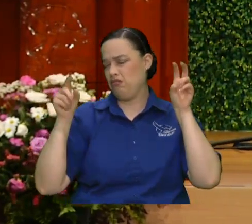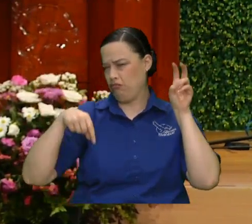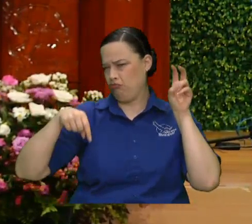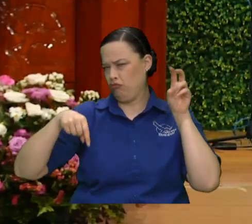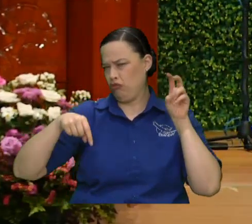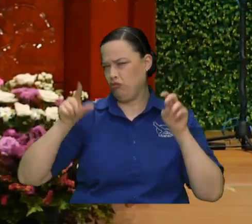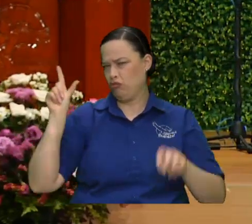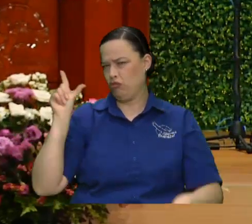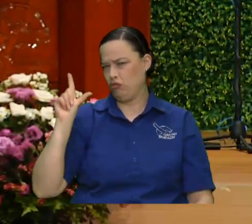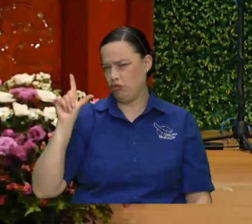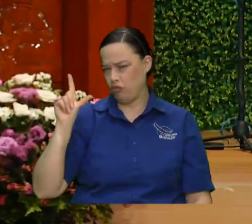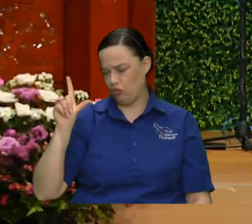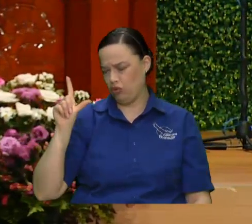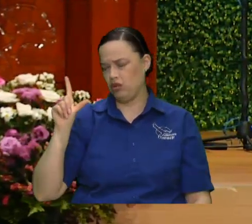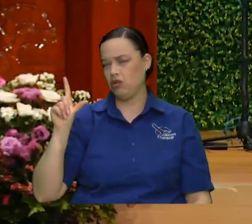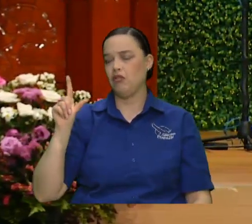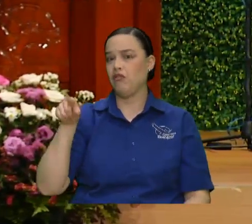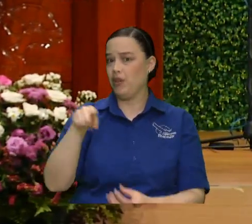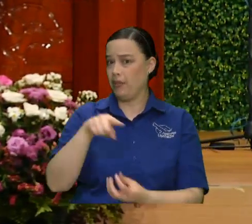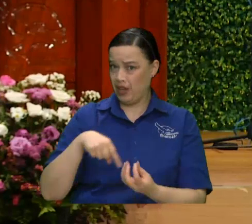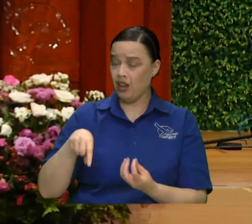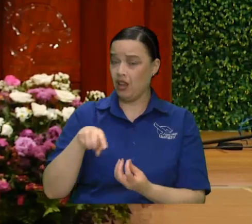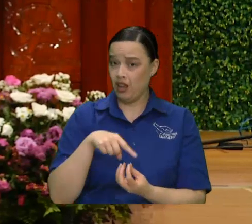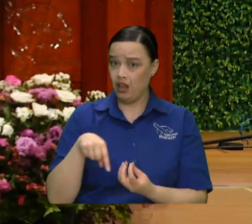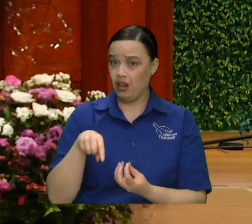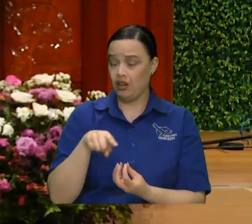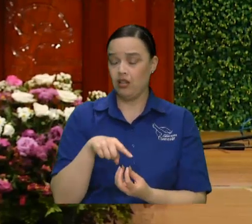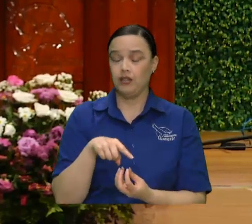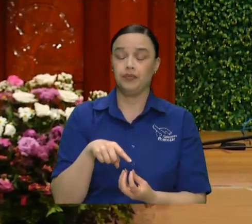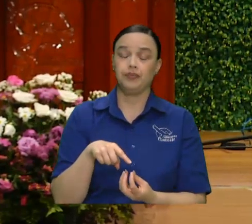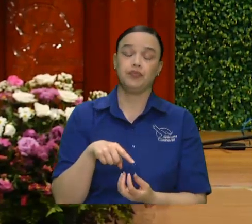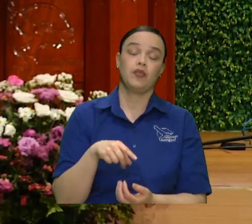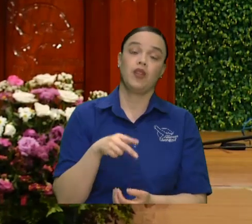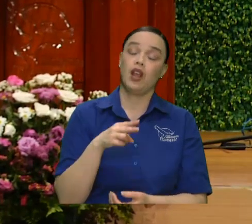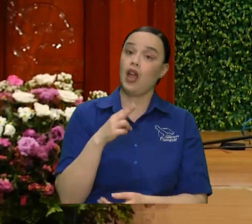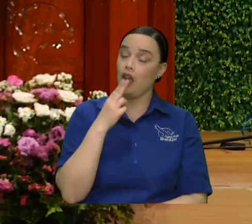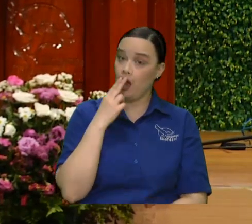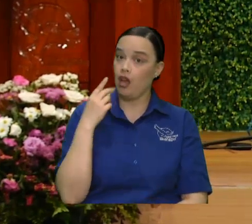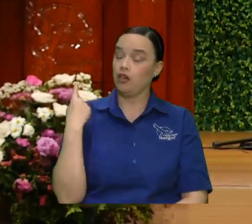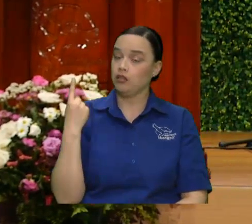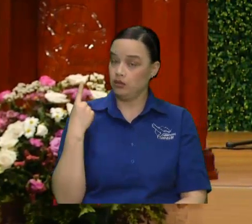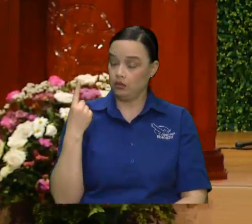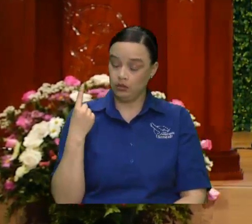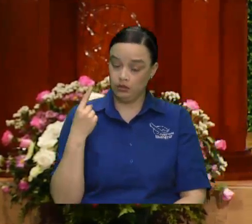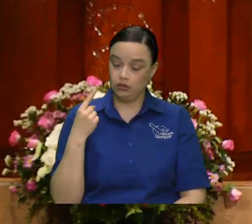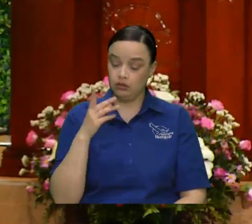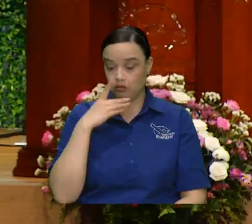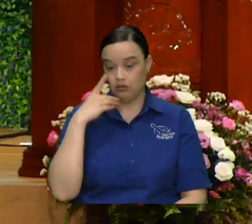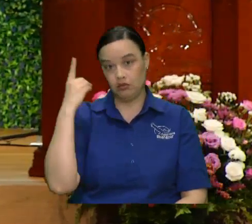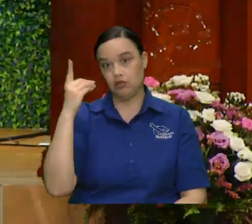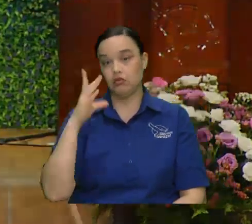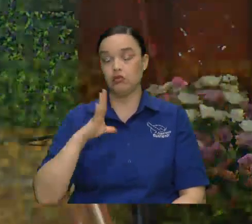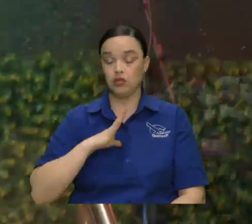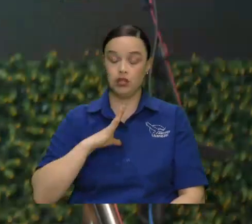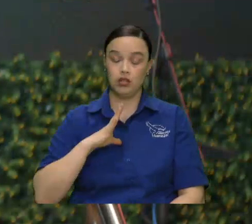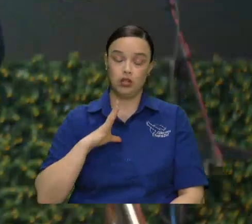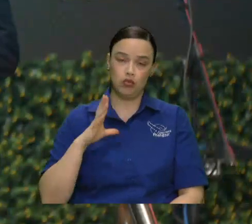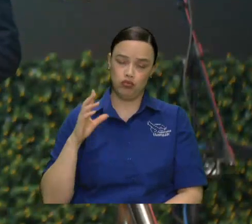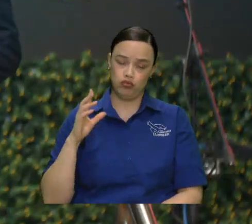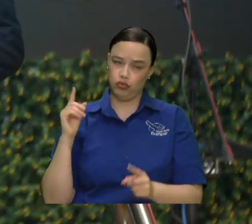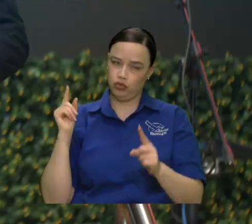definitivamente tiene que ver con la familia amado hermano definitivamente dios tiene un propósito para con las